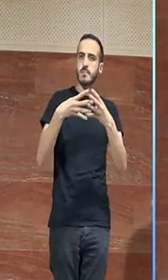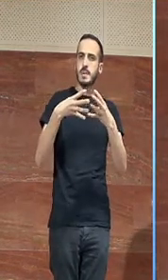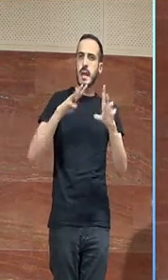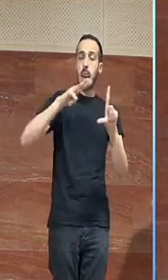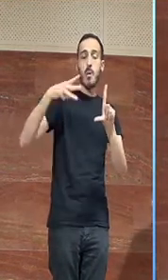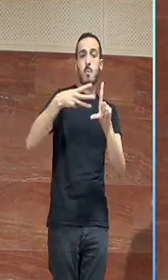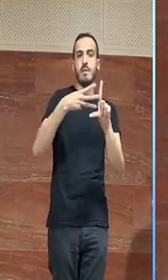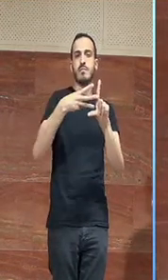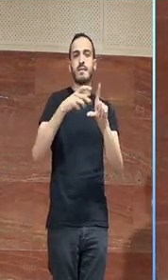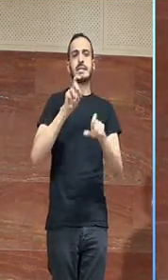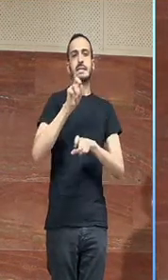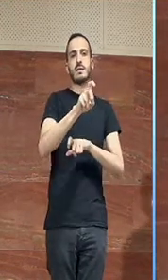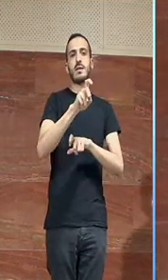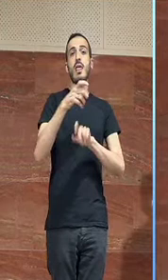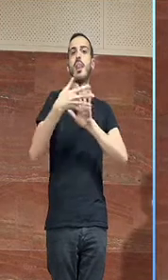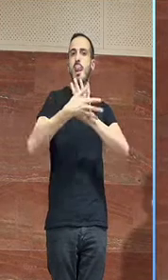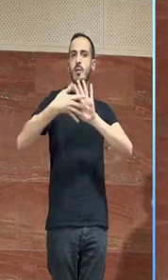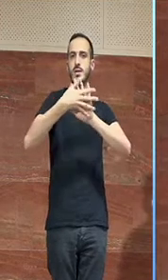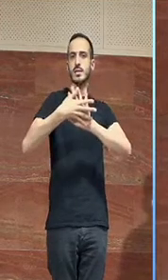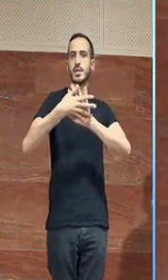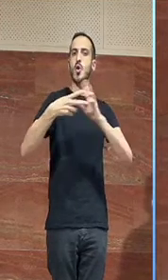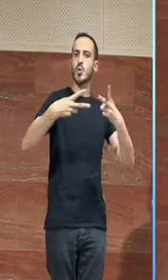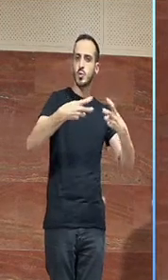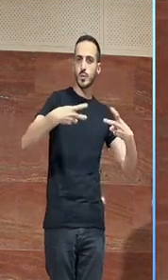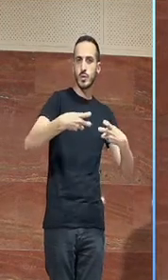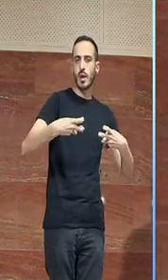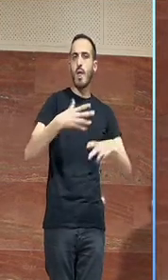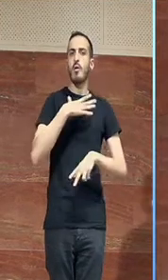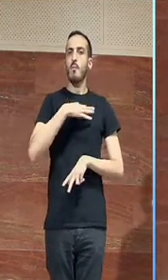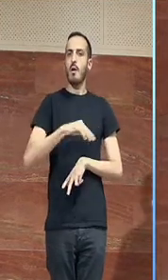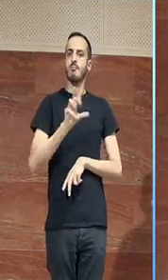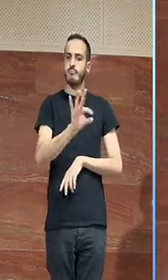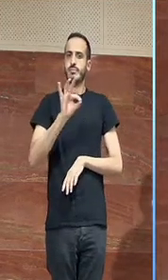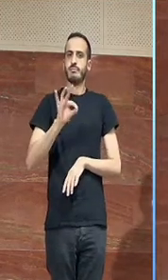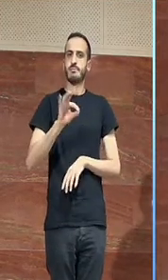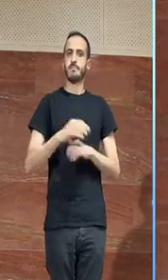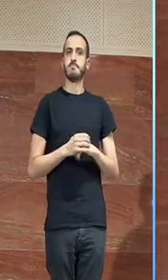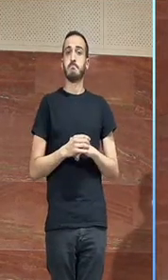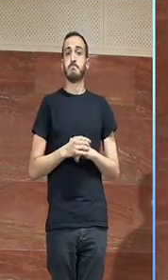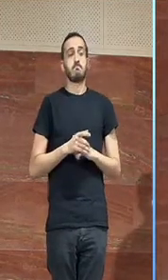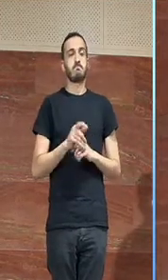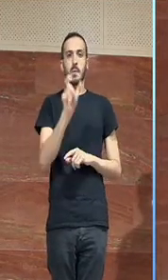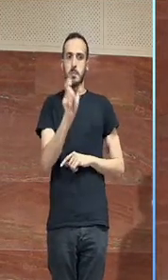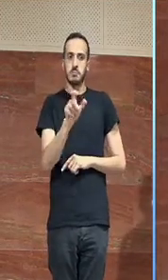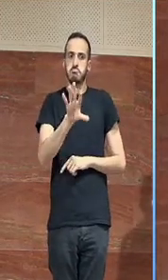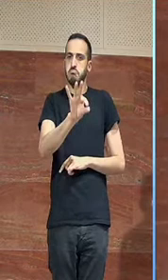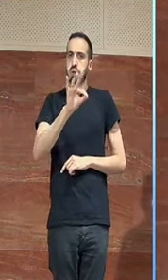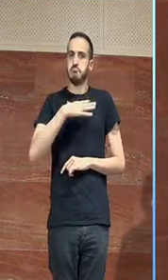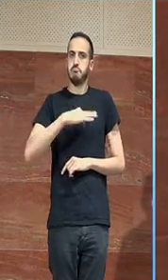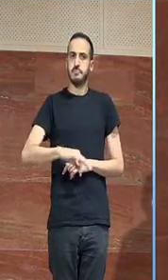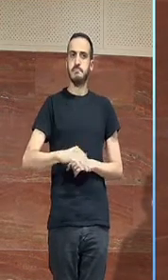al usuario de lengua de signos, o sea, el subtitulado o el usuario de lengua de signos, según vosotros queráis,